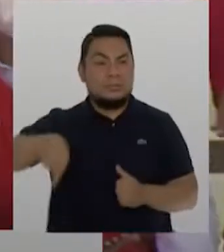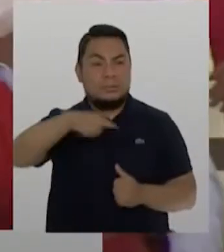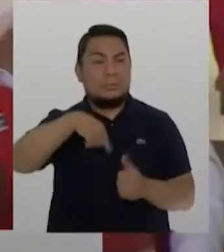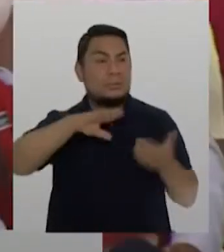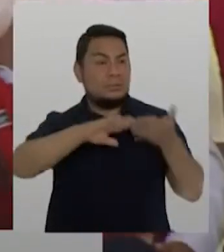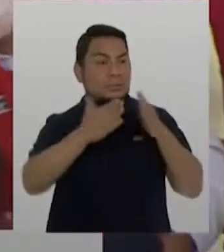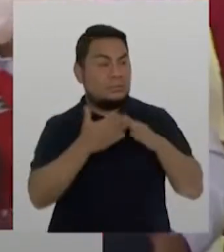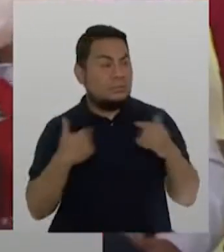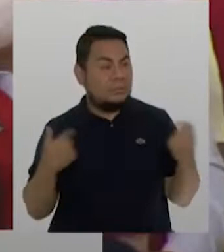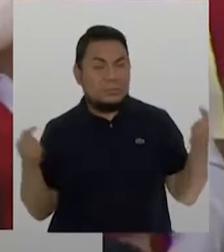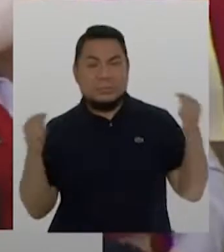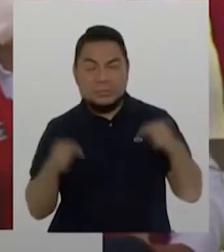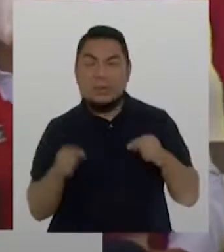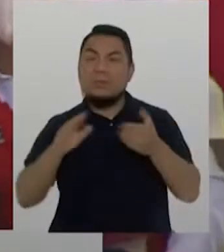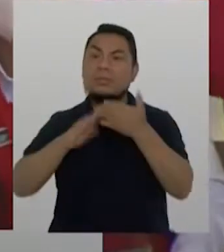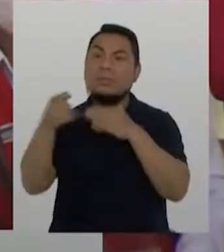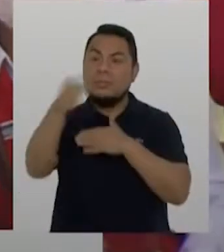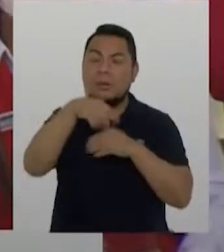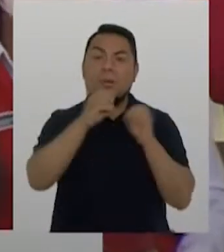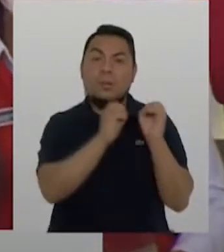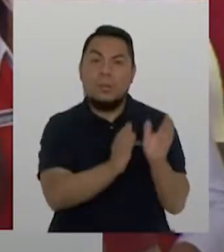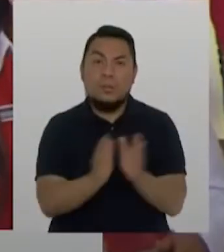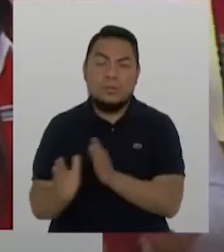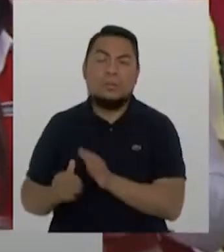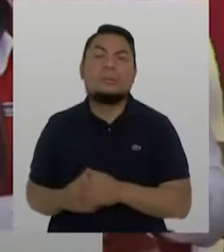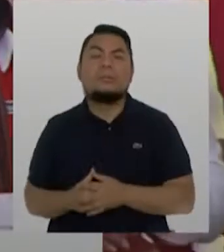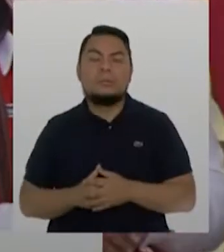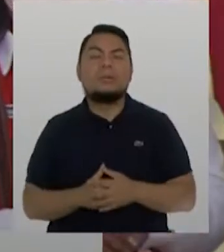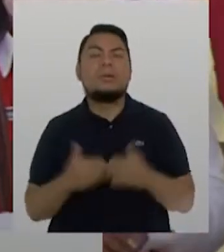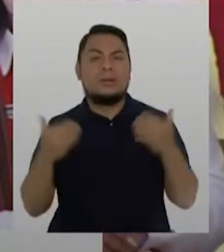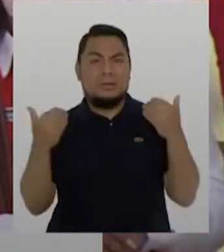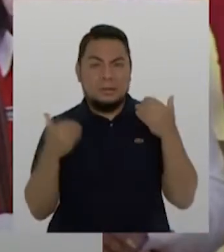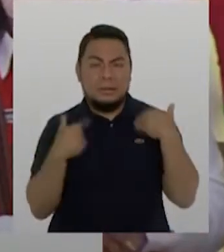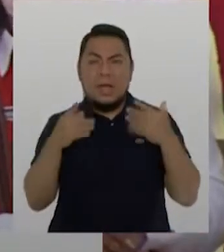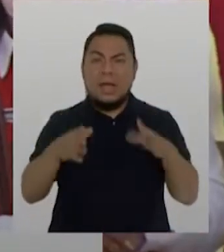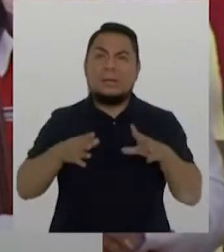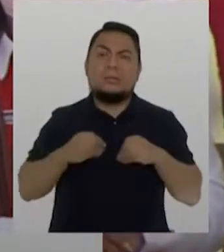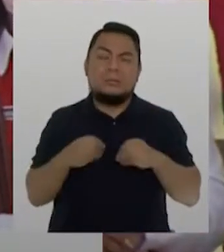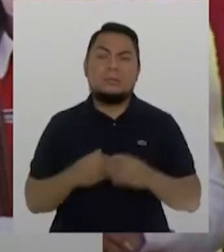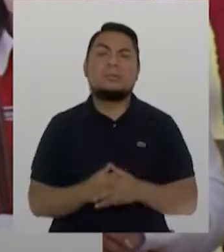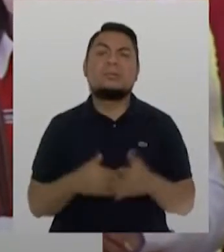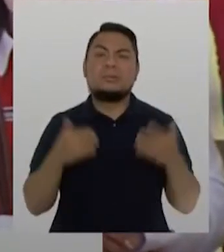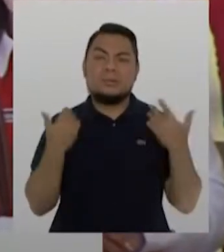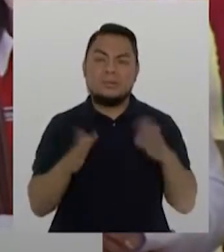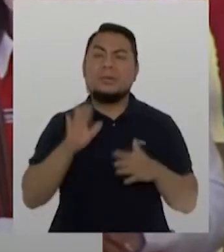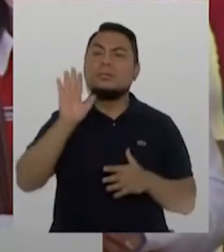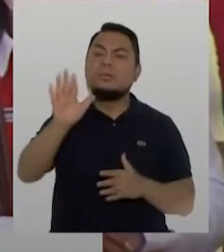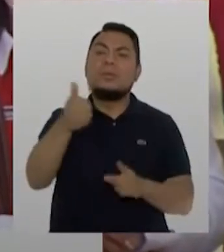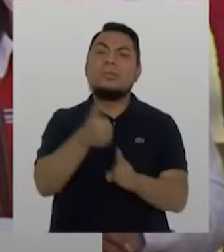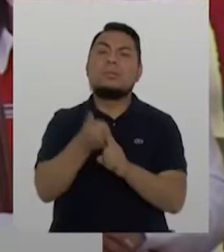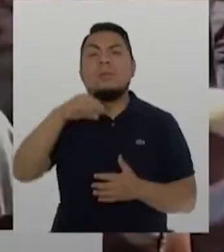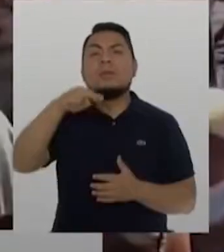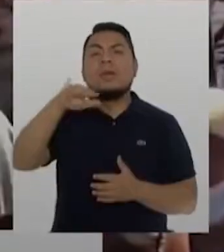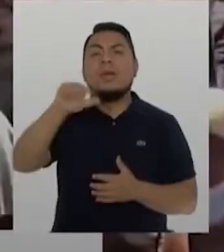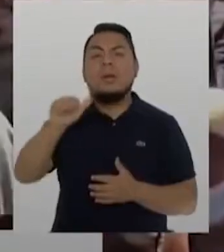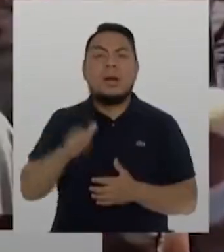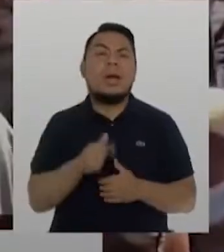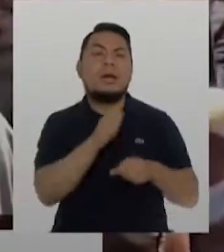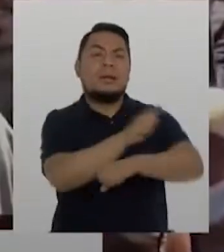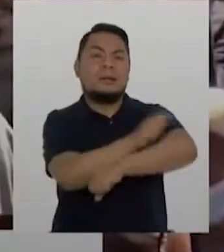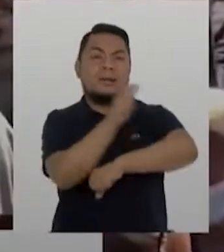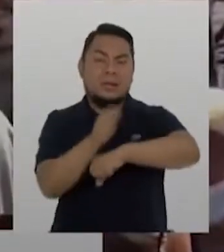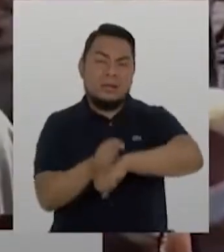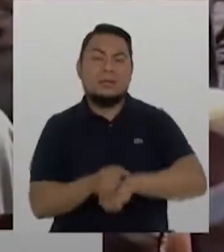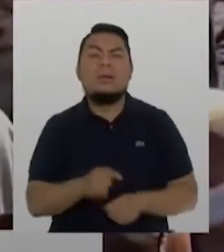del pueblo y el pueblo organizado tendrá que asumir ya su propio camino a